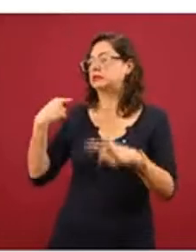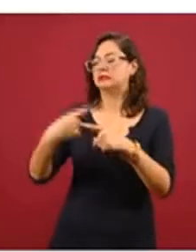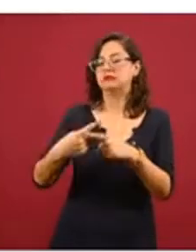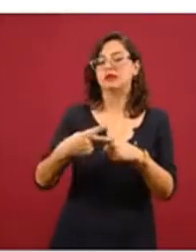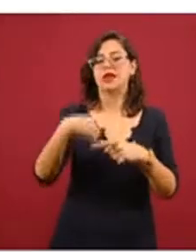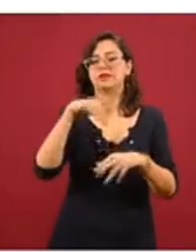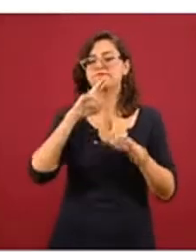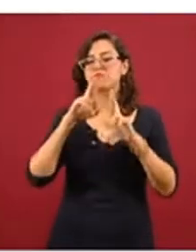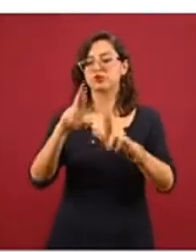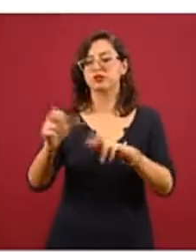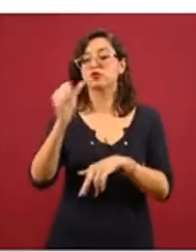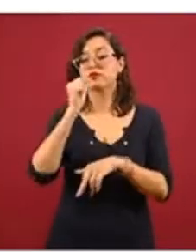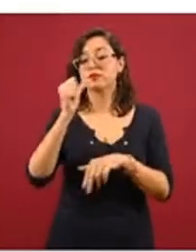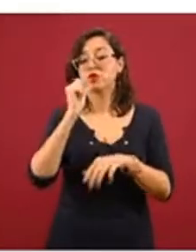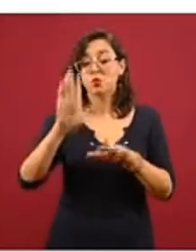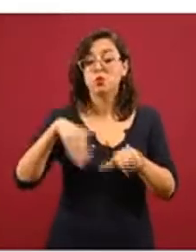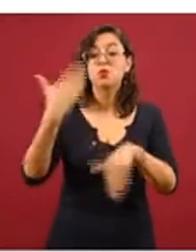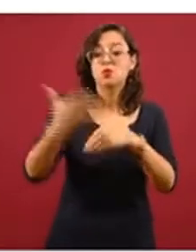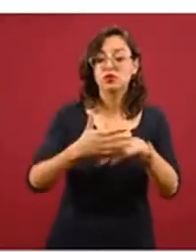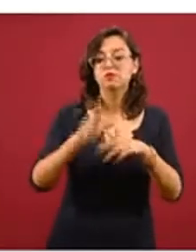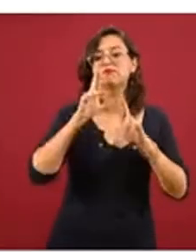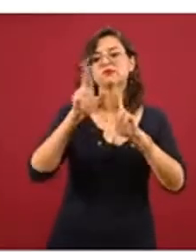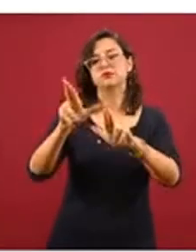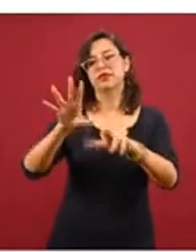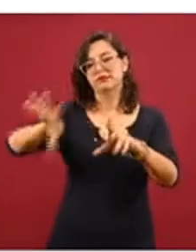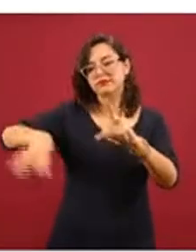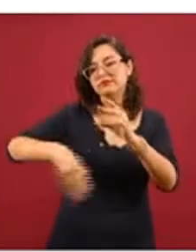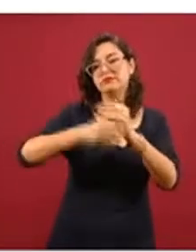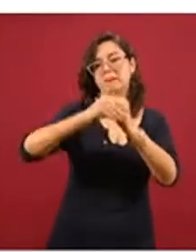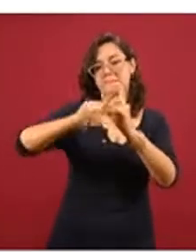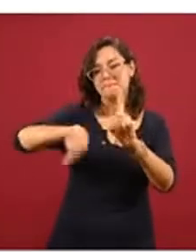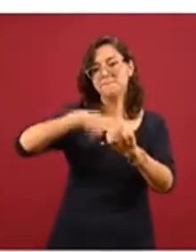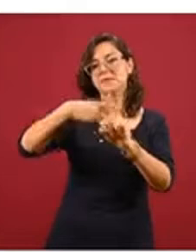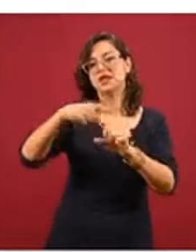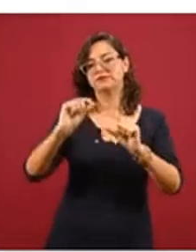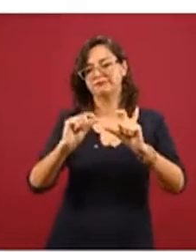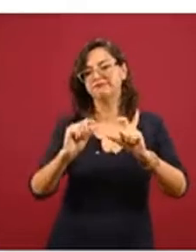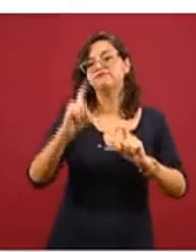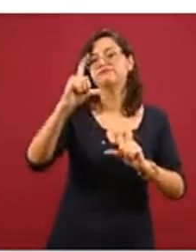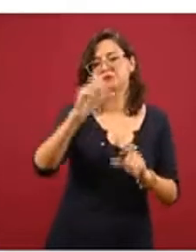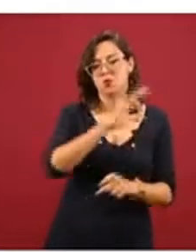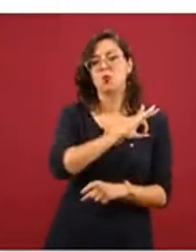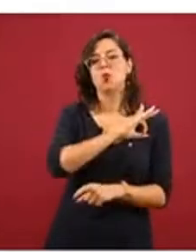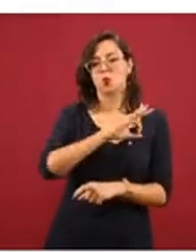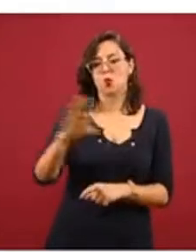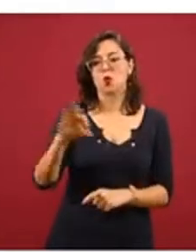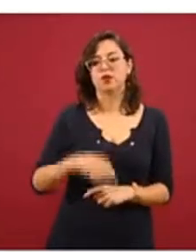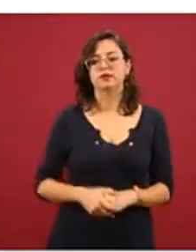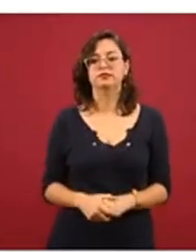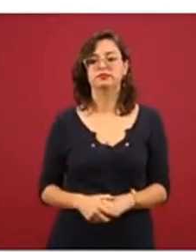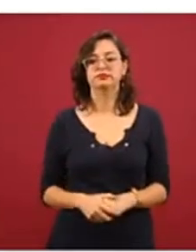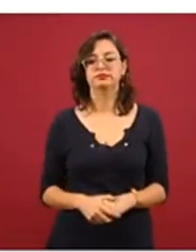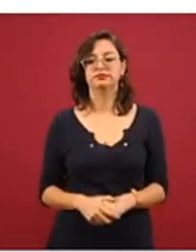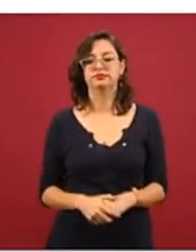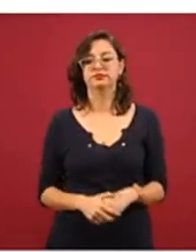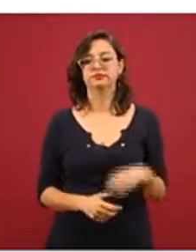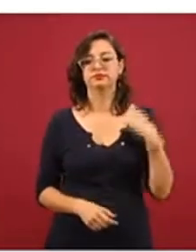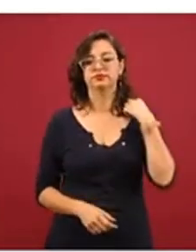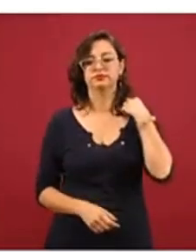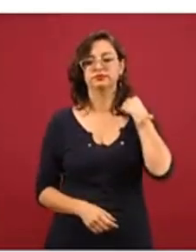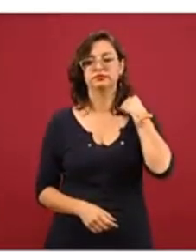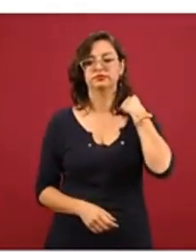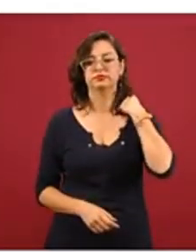de color naranja claro que representan esas defunciones que probablemente se confirmarán en ese tiempo. Veamos